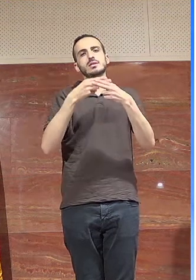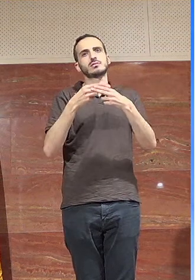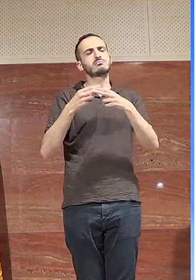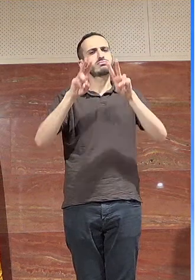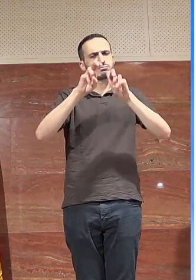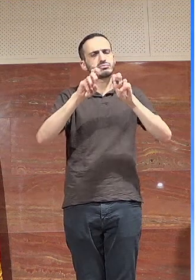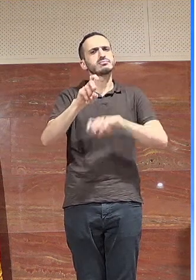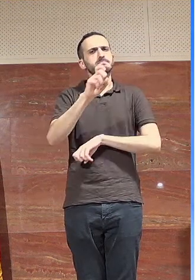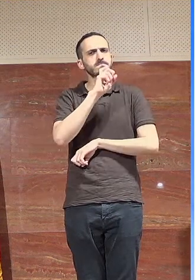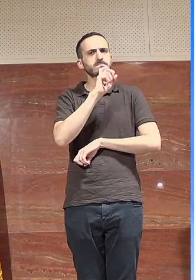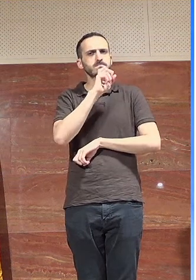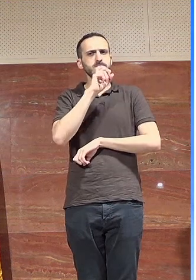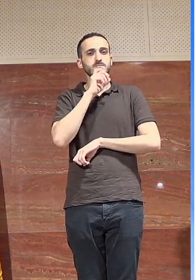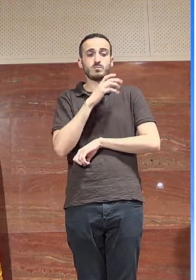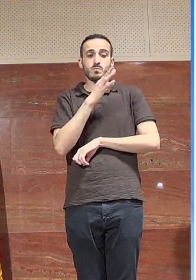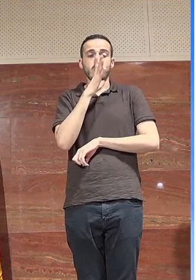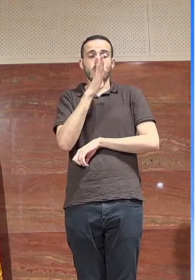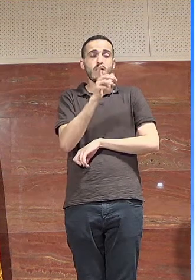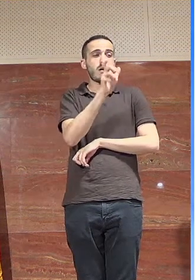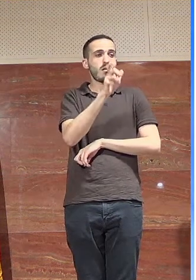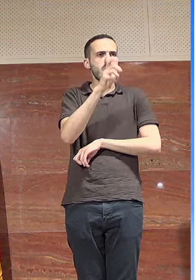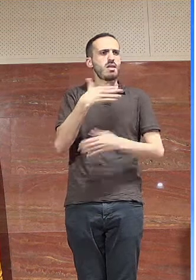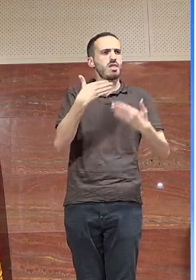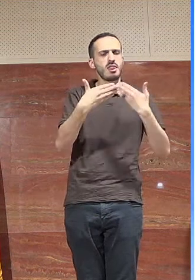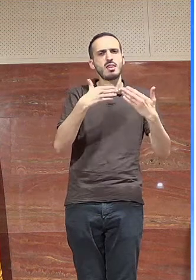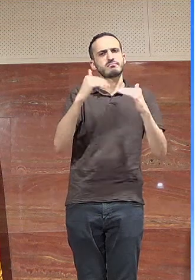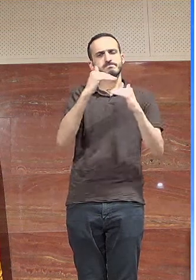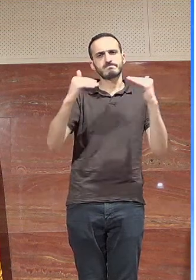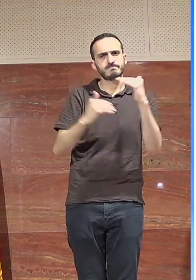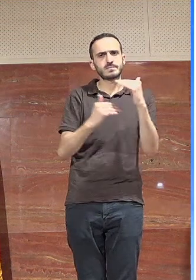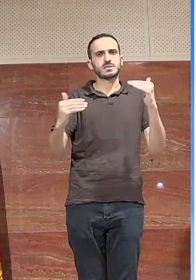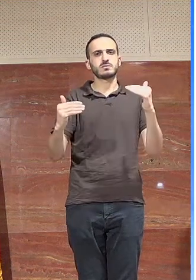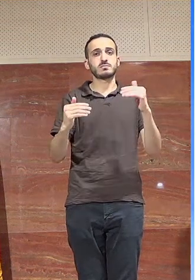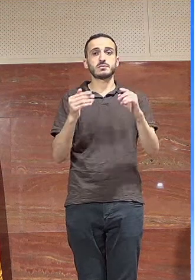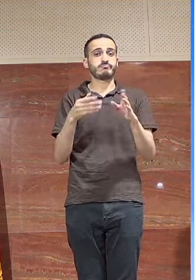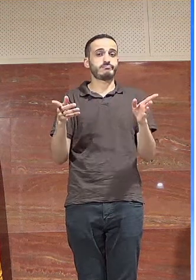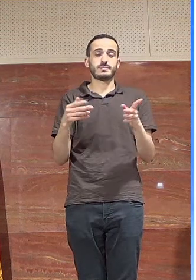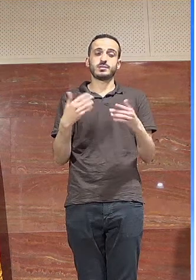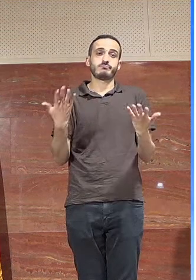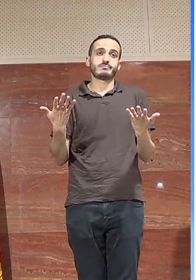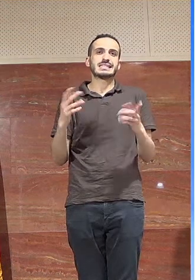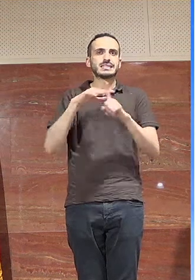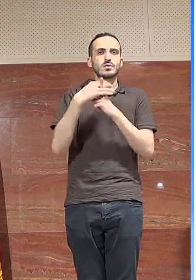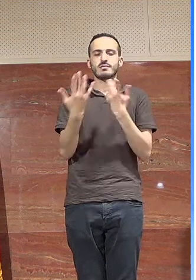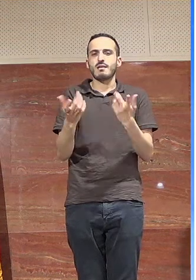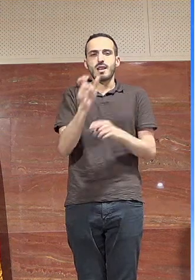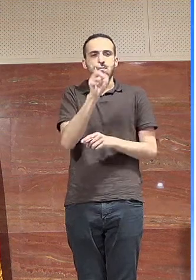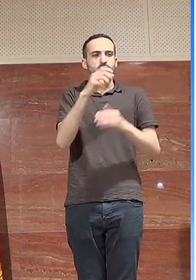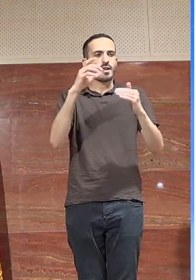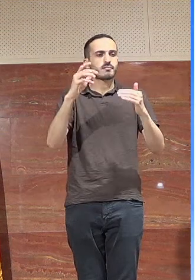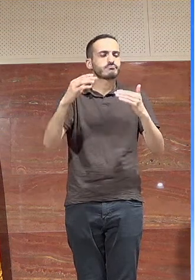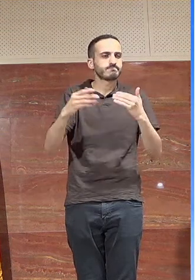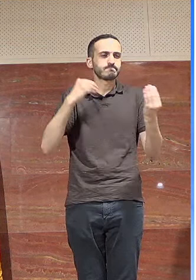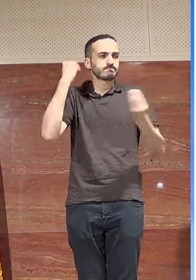Está más pequeñito. Se habla menos de eso y, sin embargo, en los foros anteriores era un poco al revés. ¿Qué es lo que pasa? Pues que posiblemente los ciudadanos piensan de otra forma,